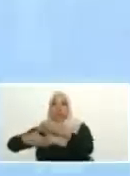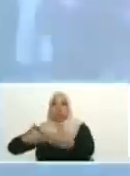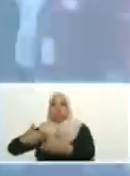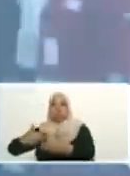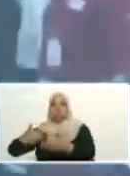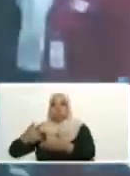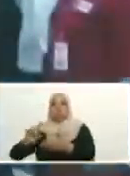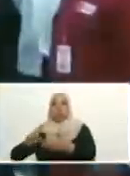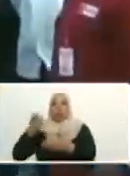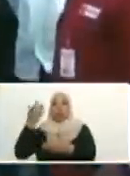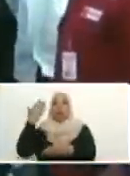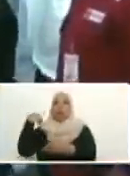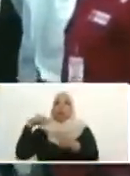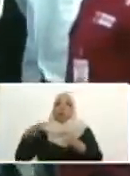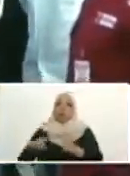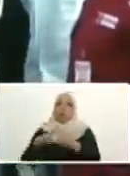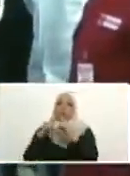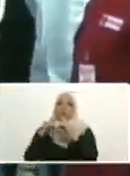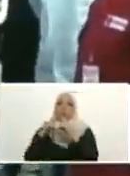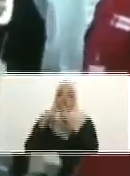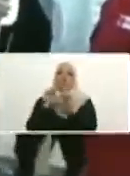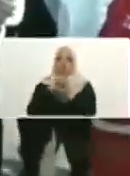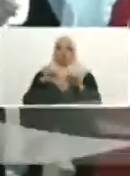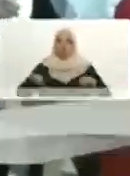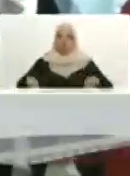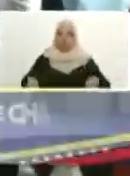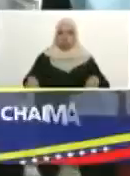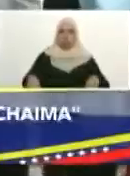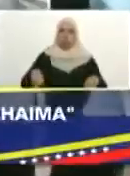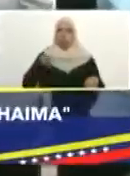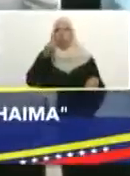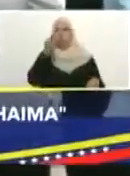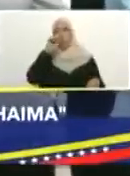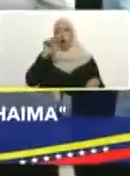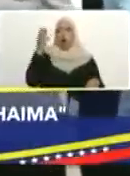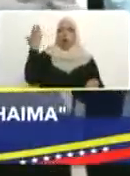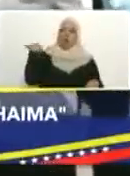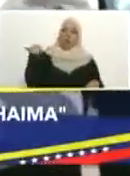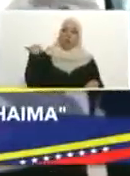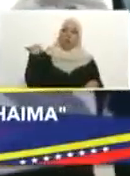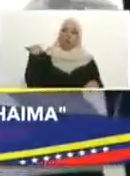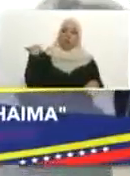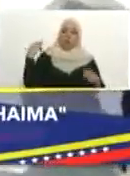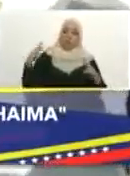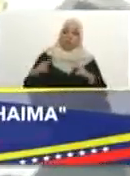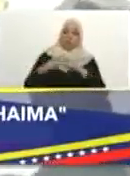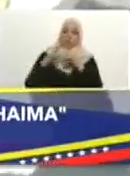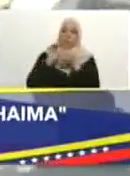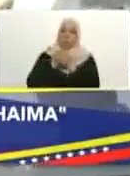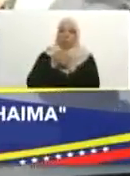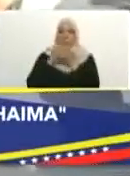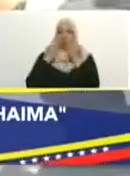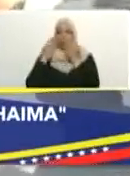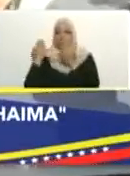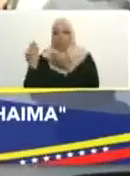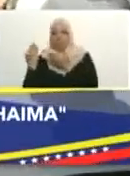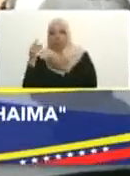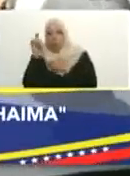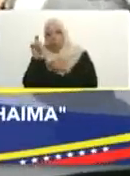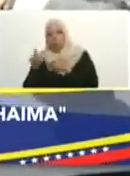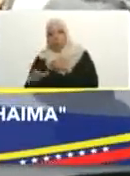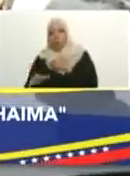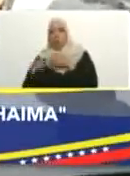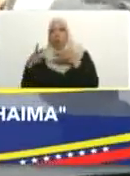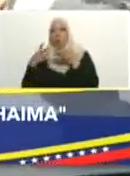vimos por Guanaguanay, hace ya unos años, aquí está un compañero batallador